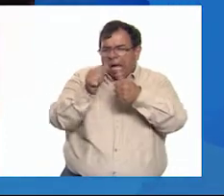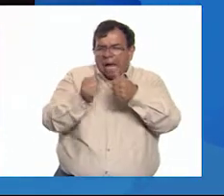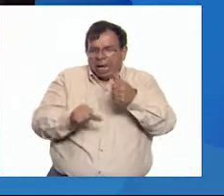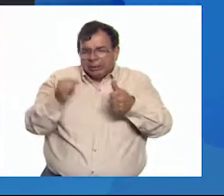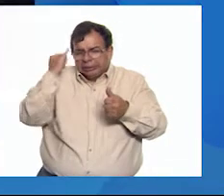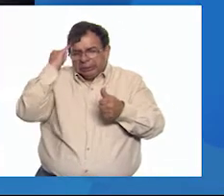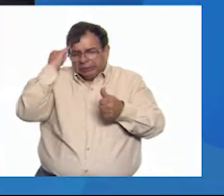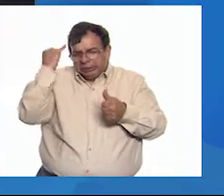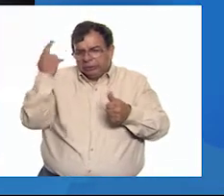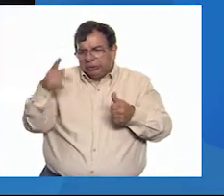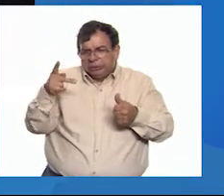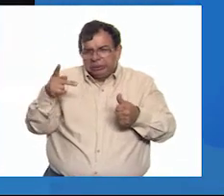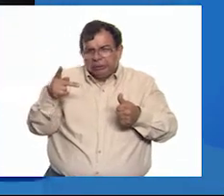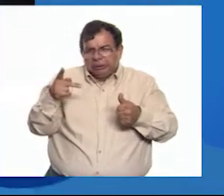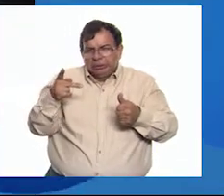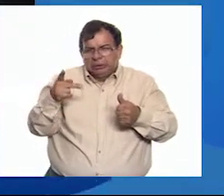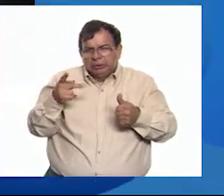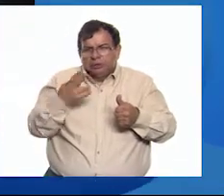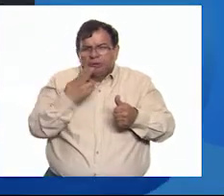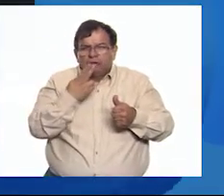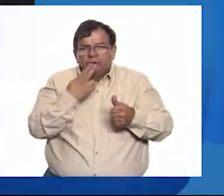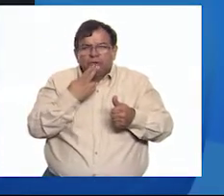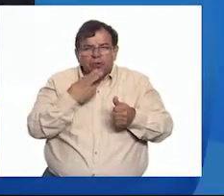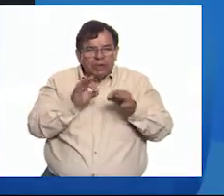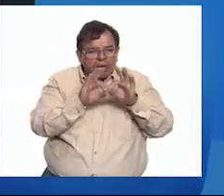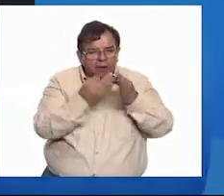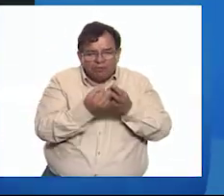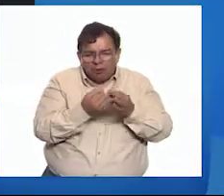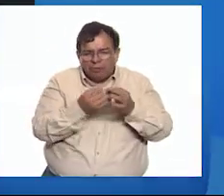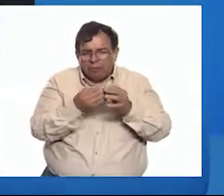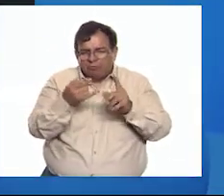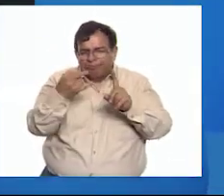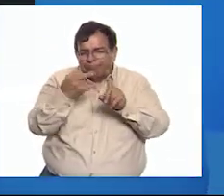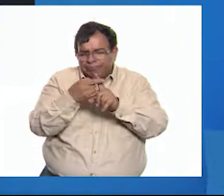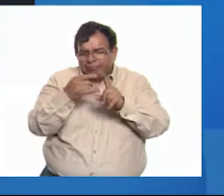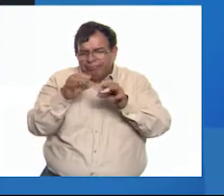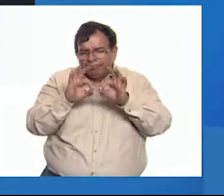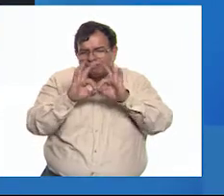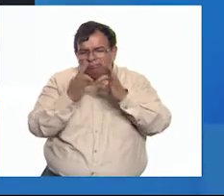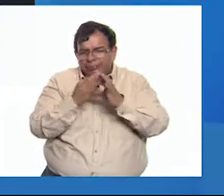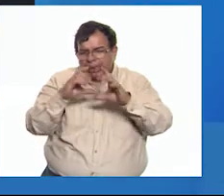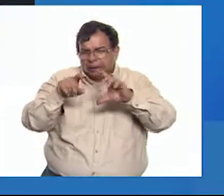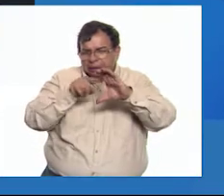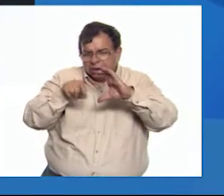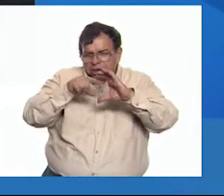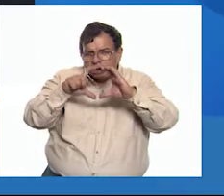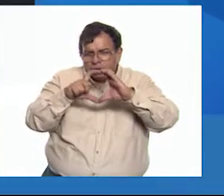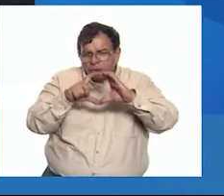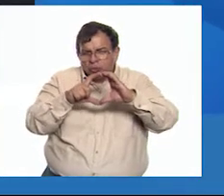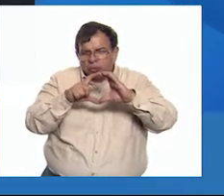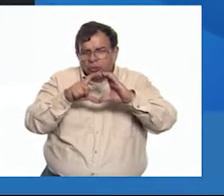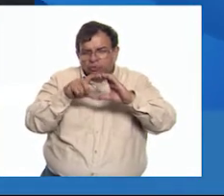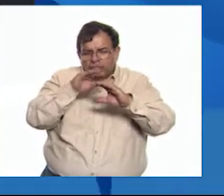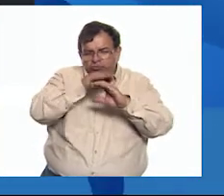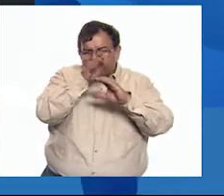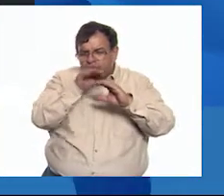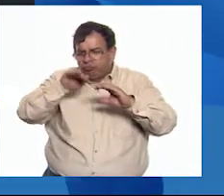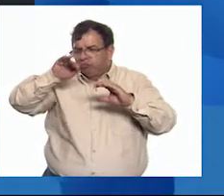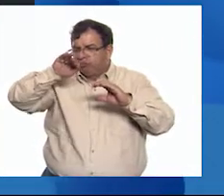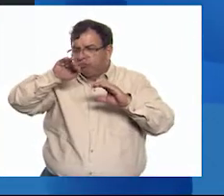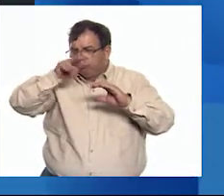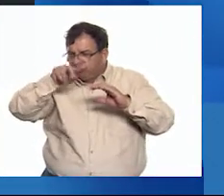una de las características principales es que utiliza muchas figuras geométricas, en este caso círculos, líneas curvas que se